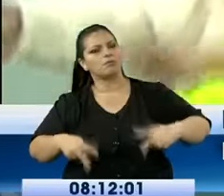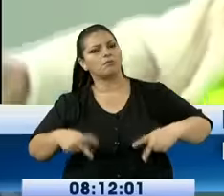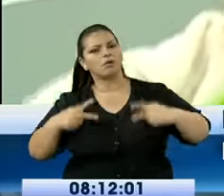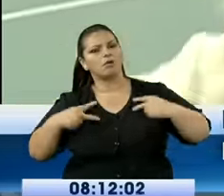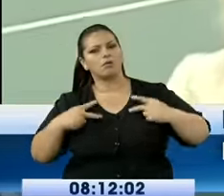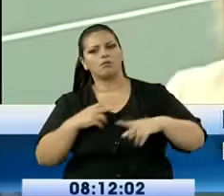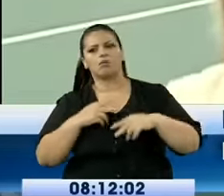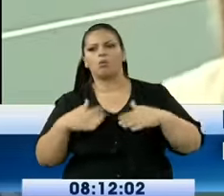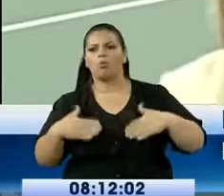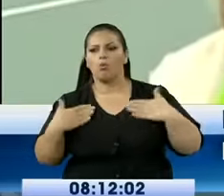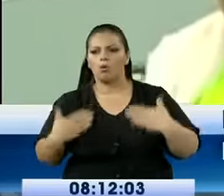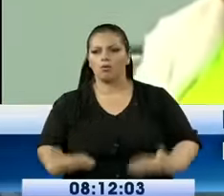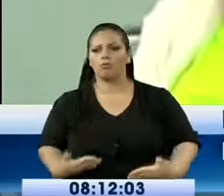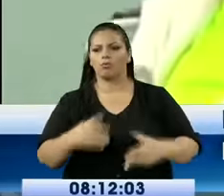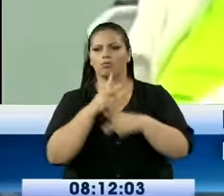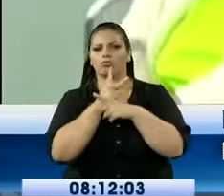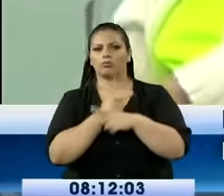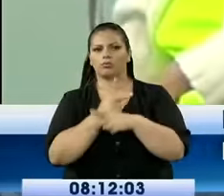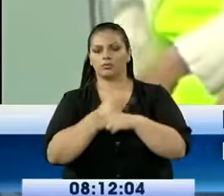buena salud.